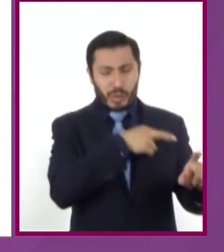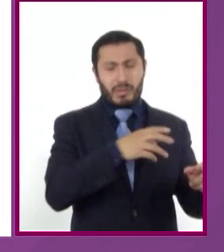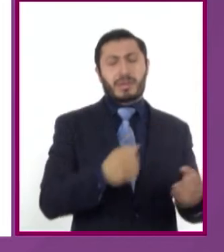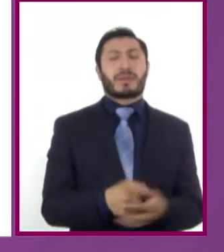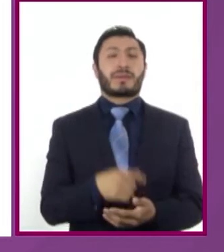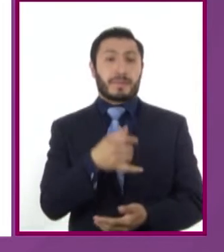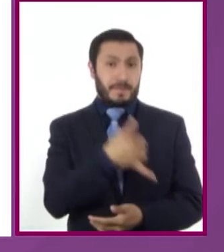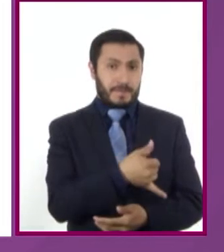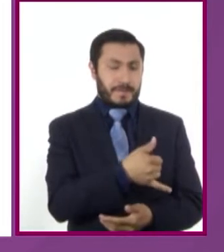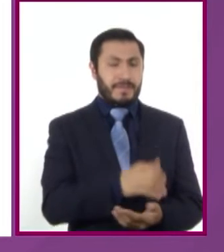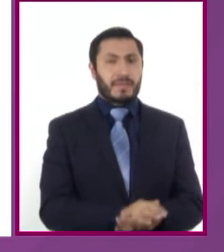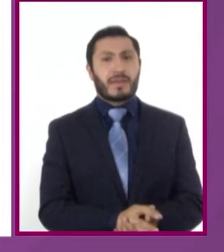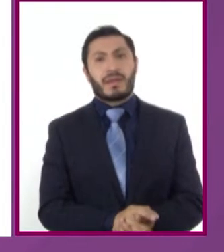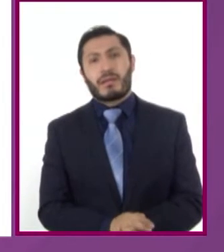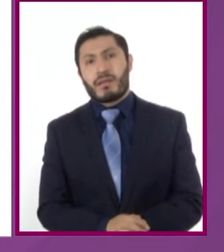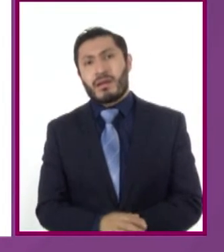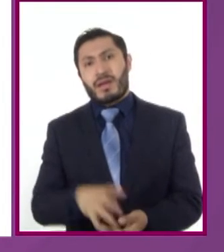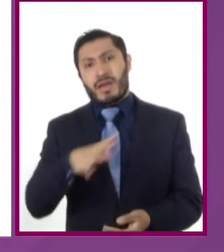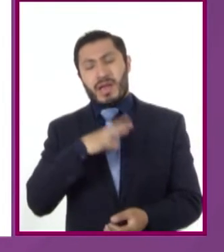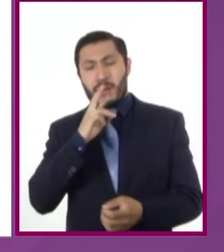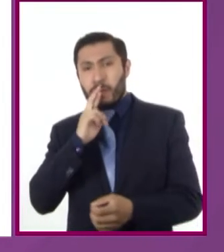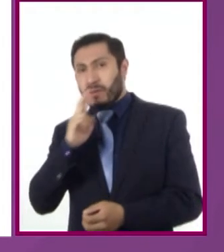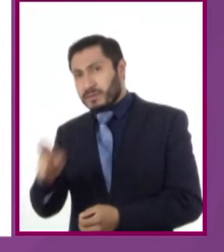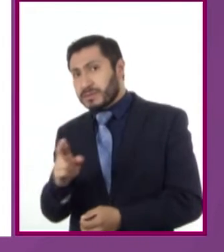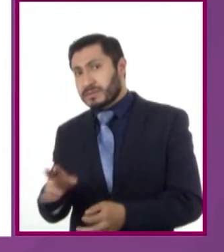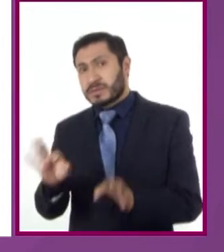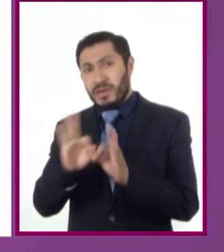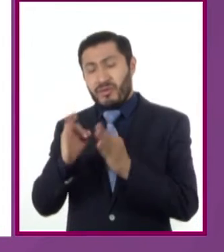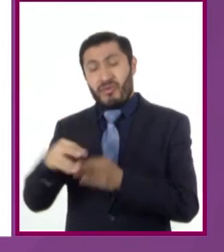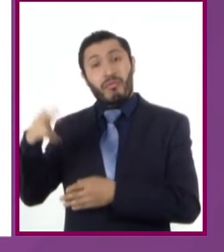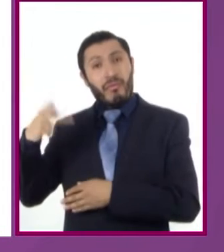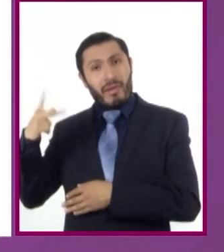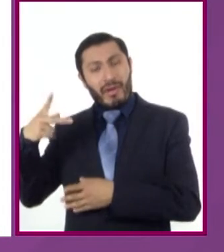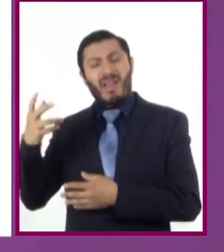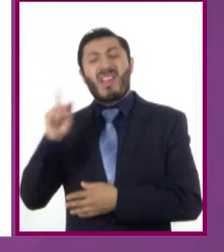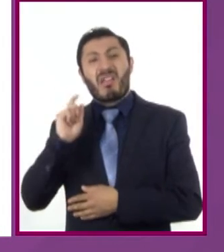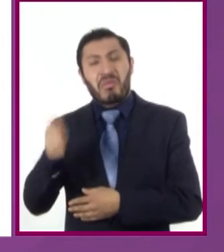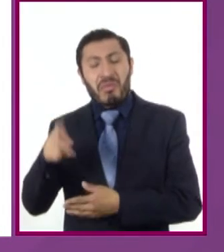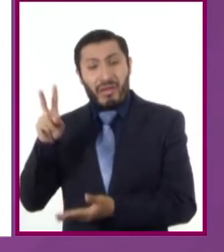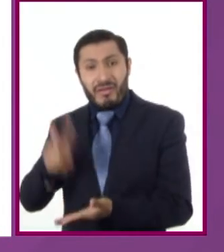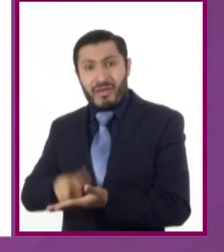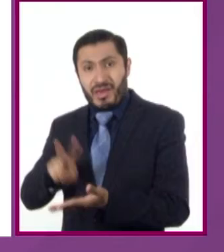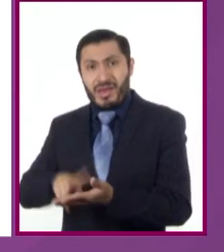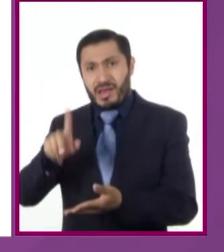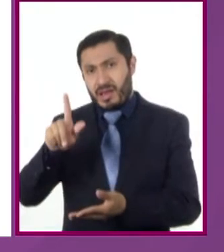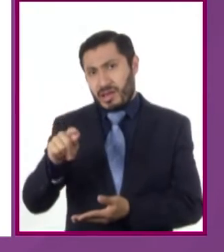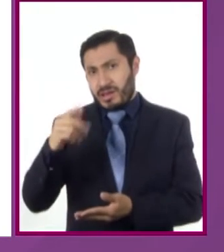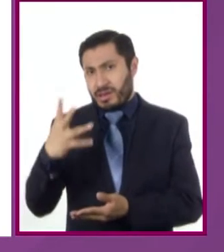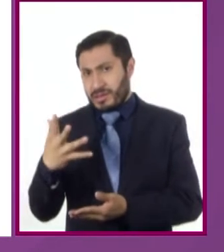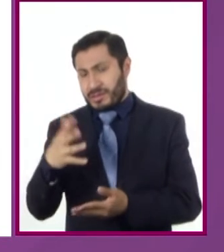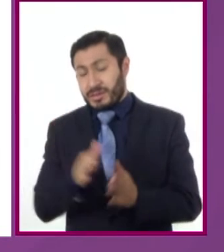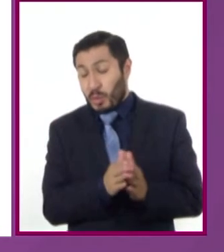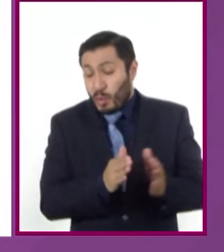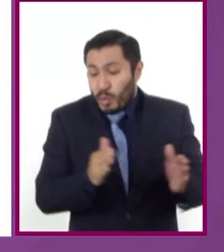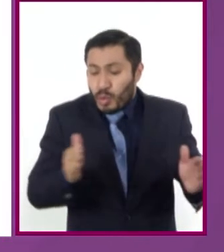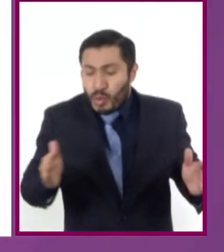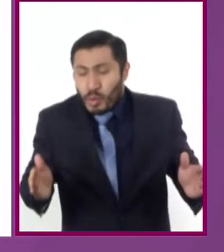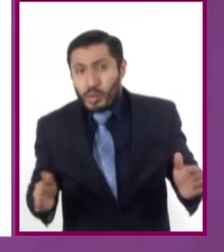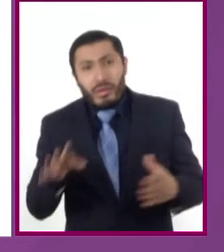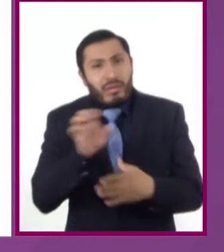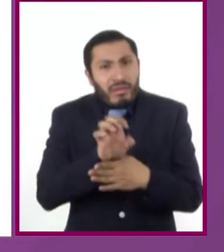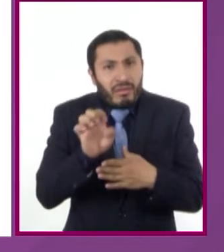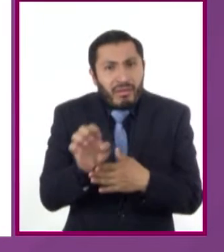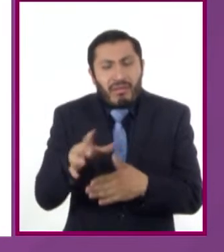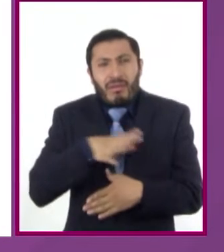ciclista Y, obtenemos la constante de proporcionalidad K, cuyo valor es de 75. Entonces